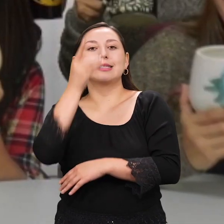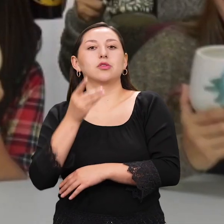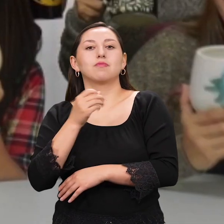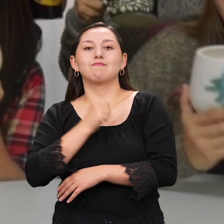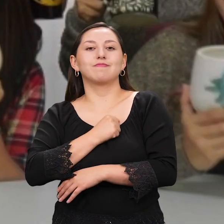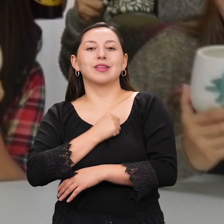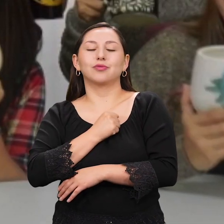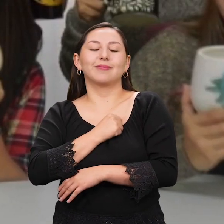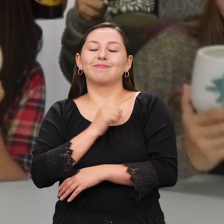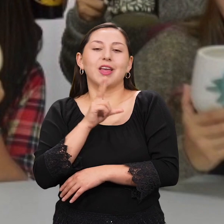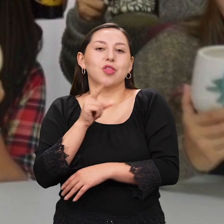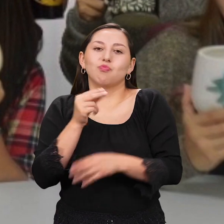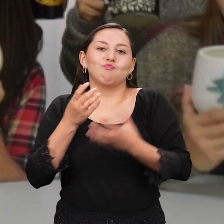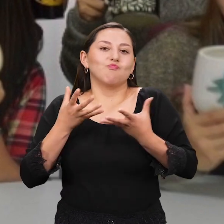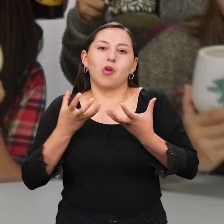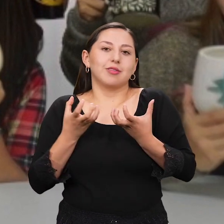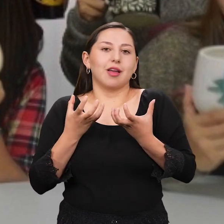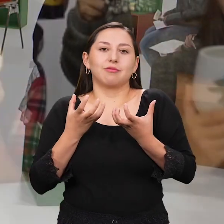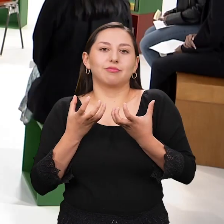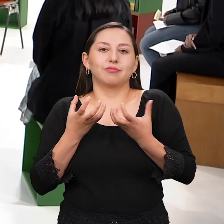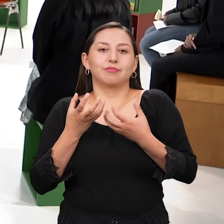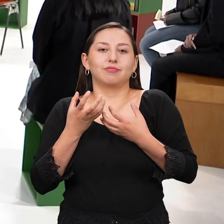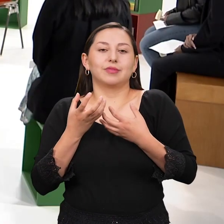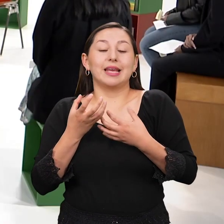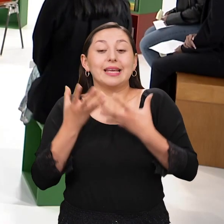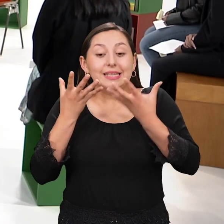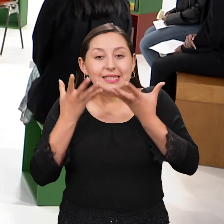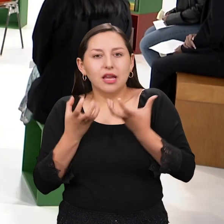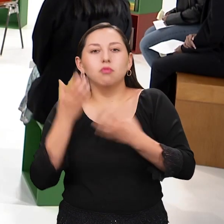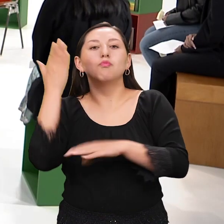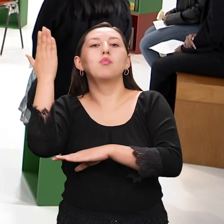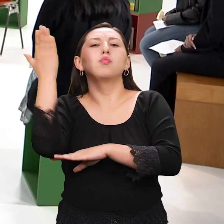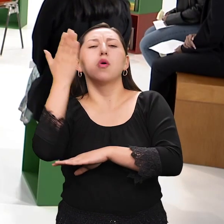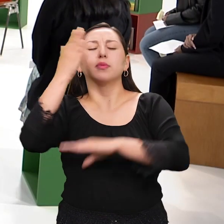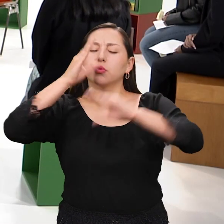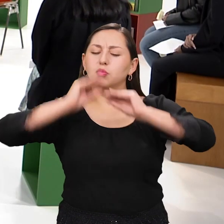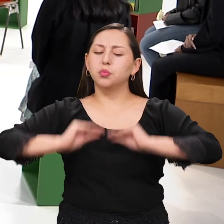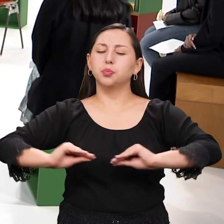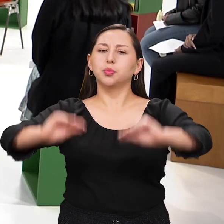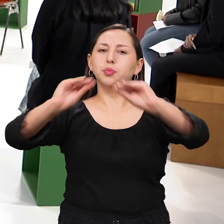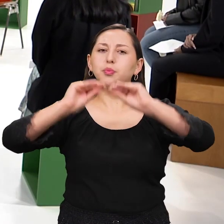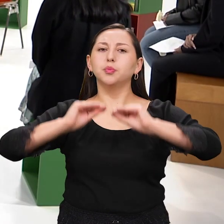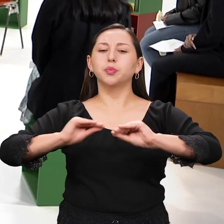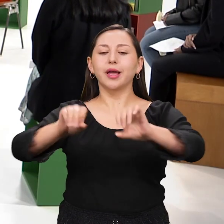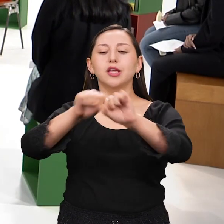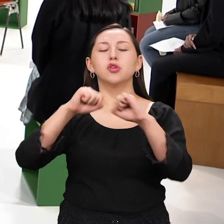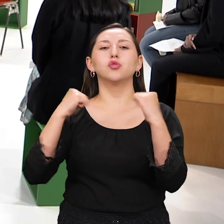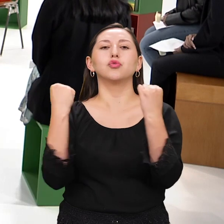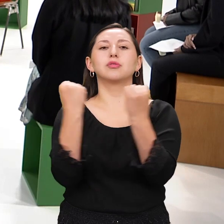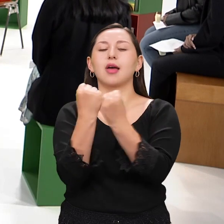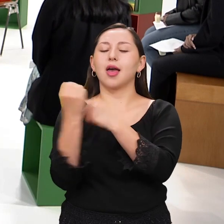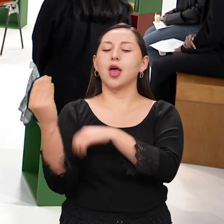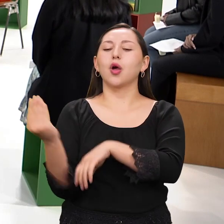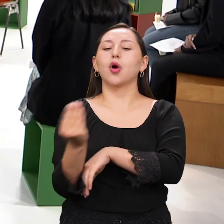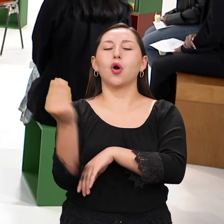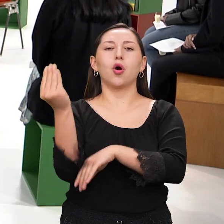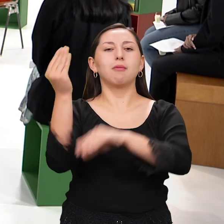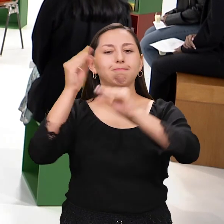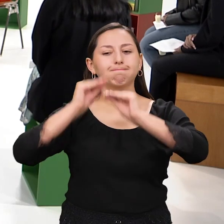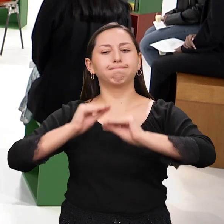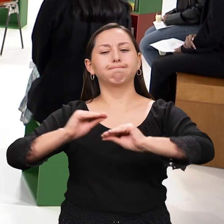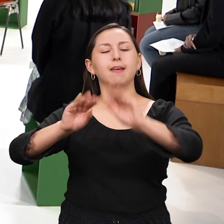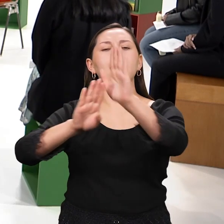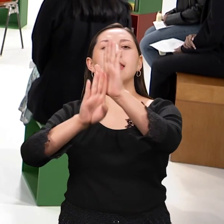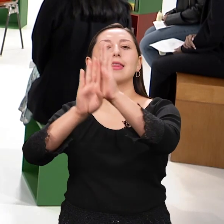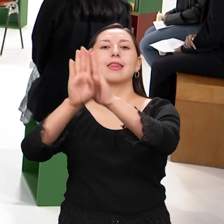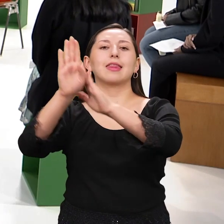que tomé también, ¿no? Tomé la decisión de ser profesora porque sabía que eso iba a requerir muchísimo tiempo de mi vida